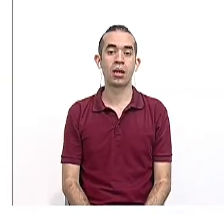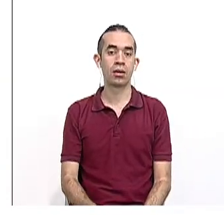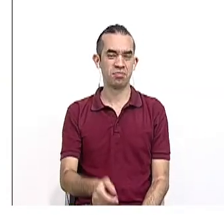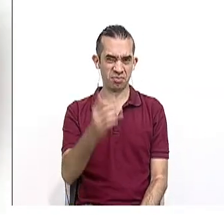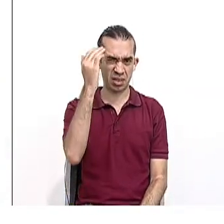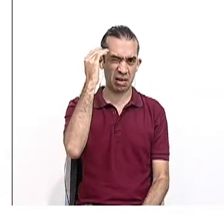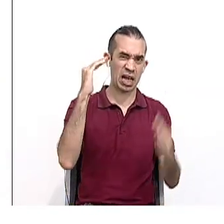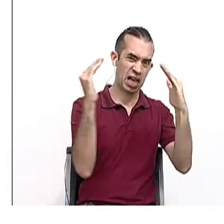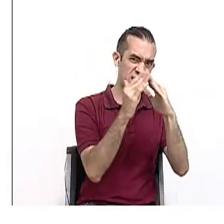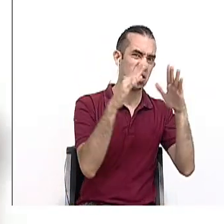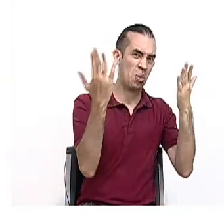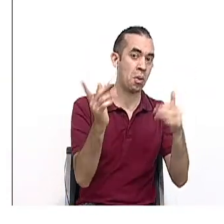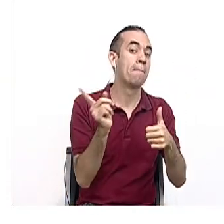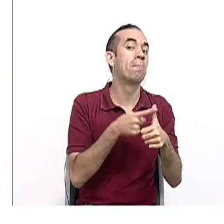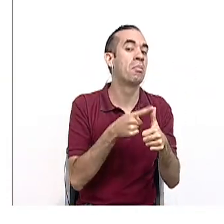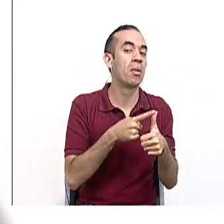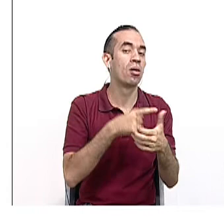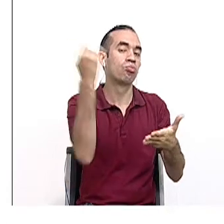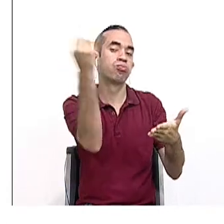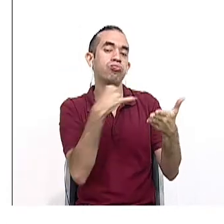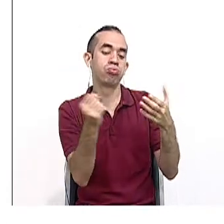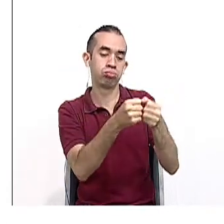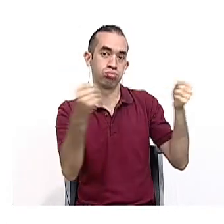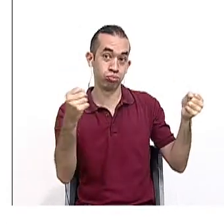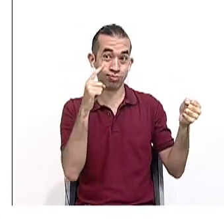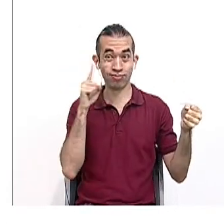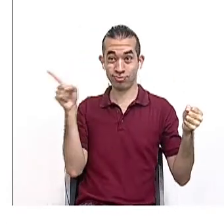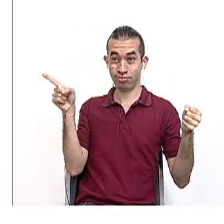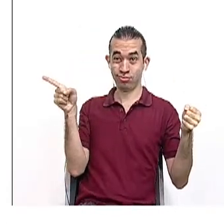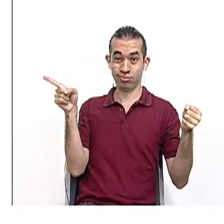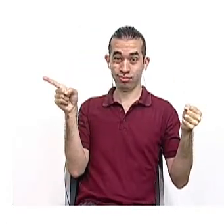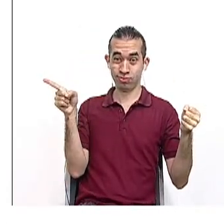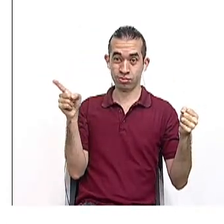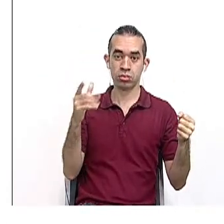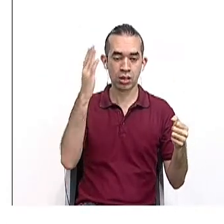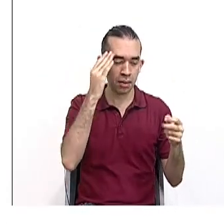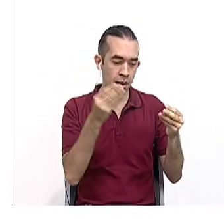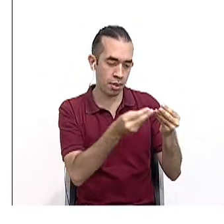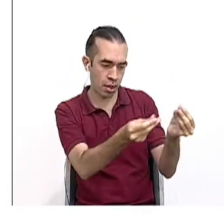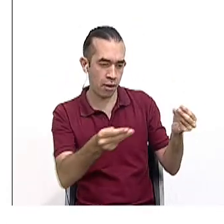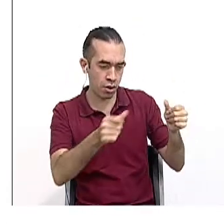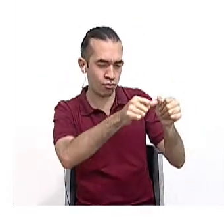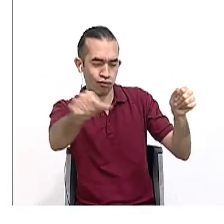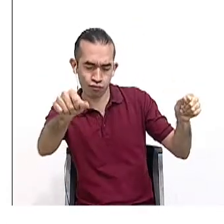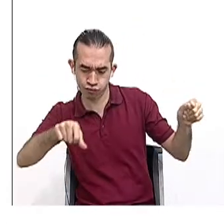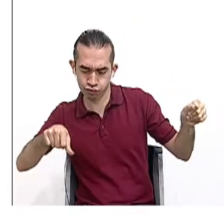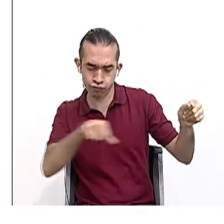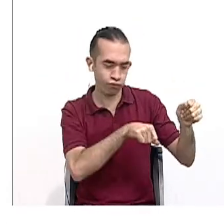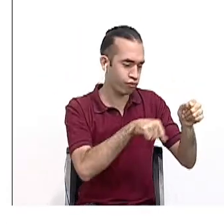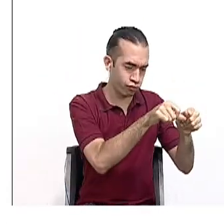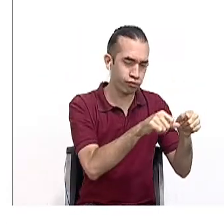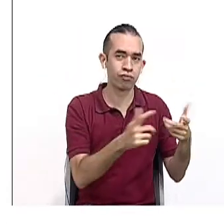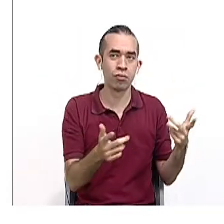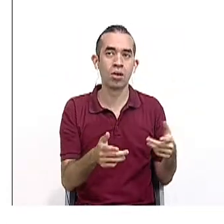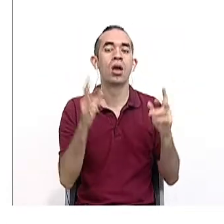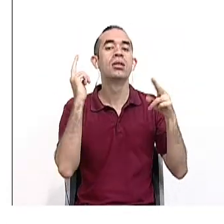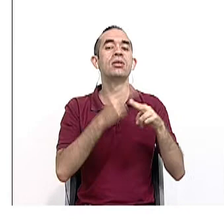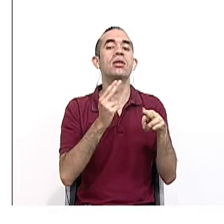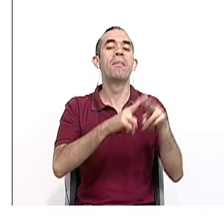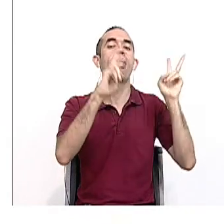plano. Se conoce el terreno y se sacan las medidas. A esta etapa se le llama